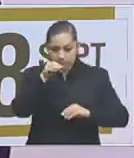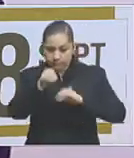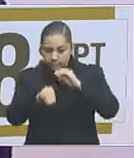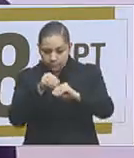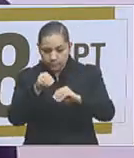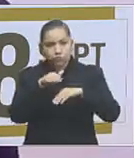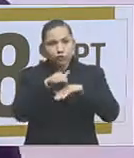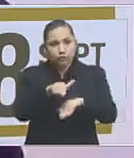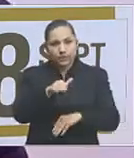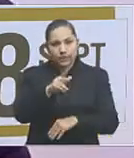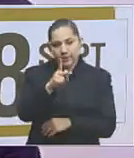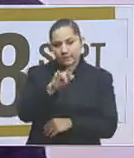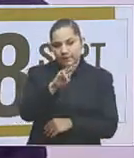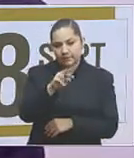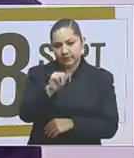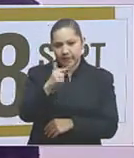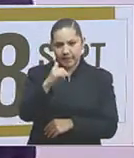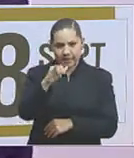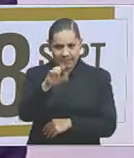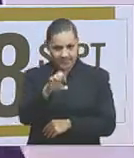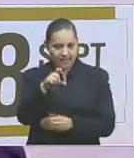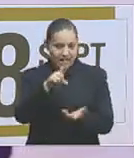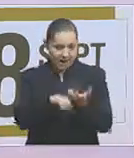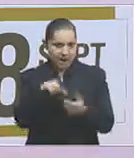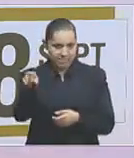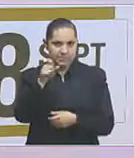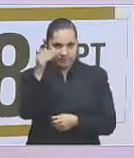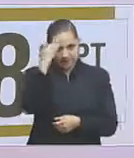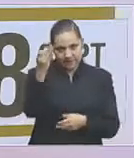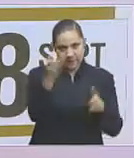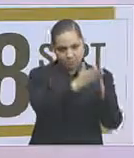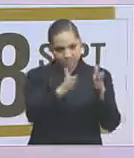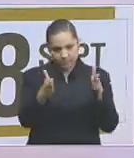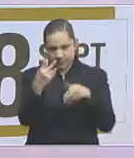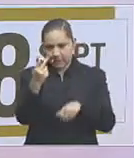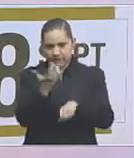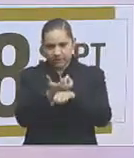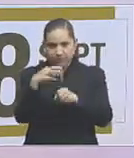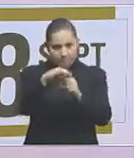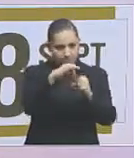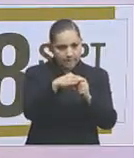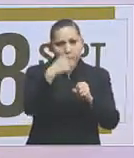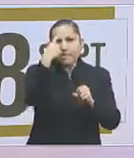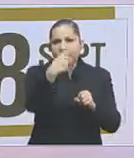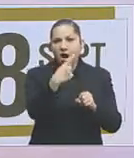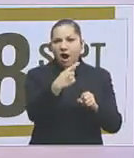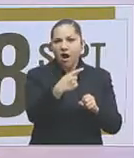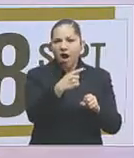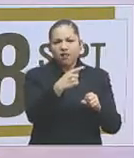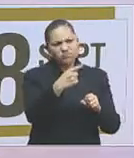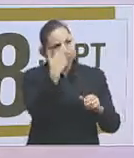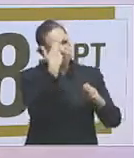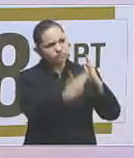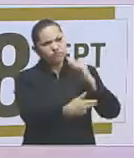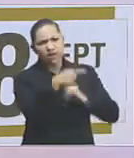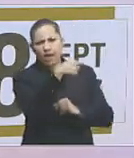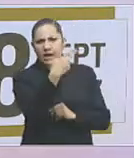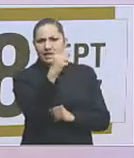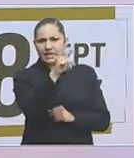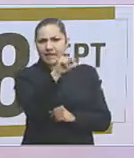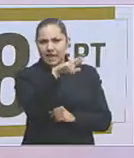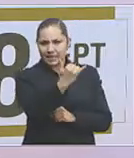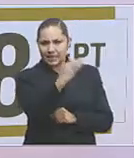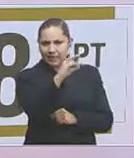gate durante las elecciones en los eeuu en contra de hillary clinton y por más radical que sea